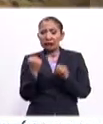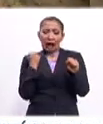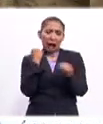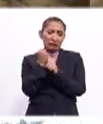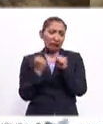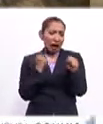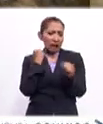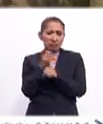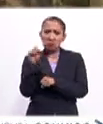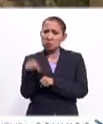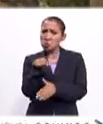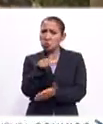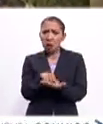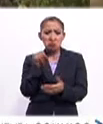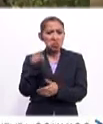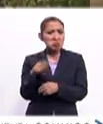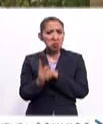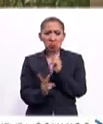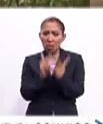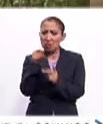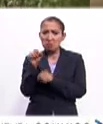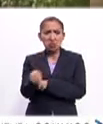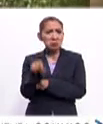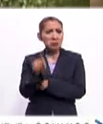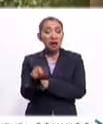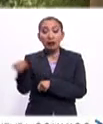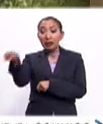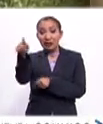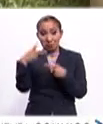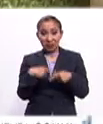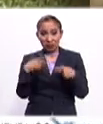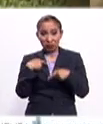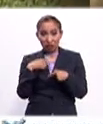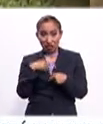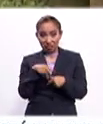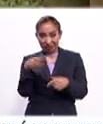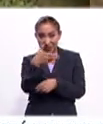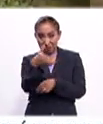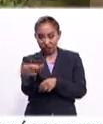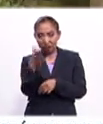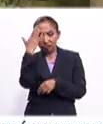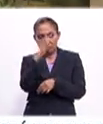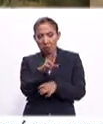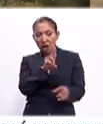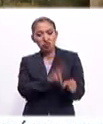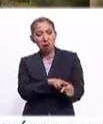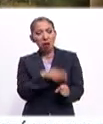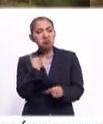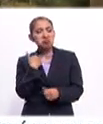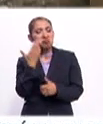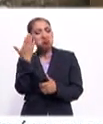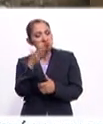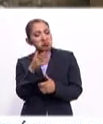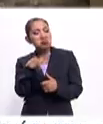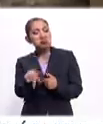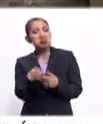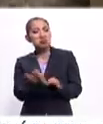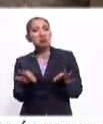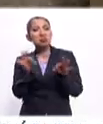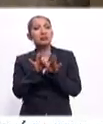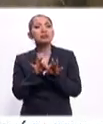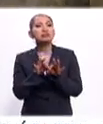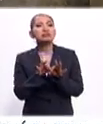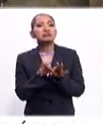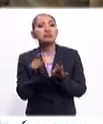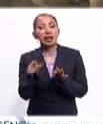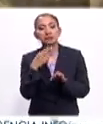de años cultivándose en el mismo lugar. Los campesinos tienen indicadores naturales muy